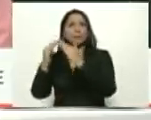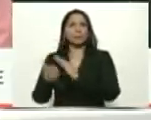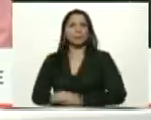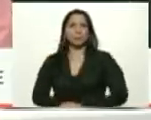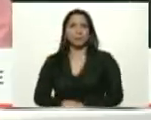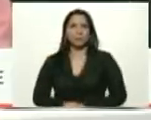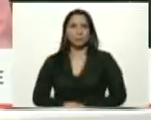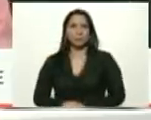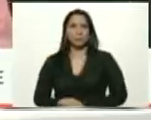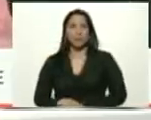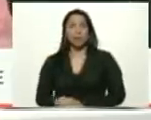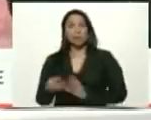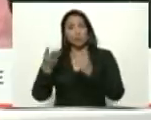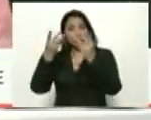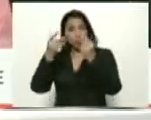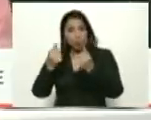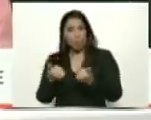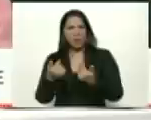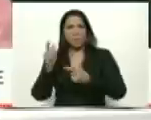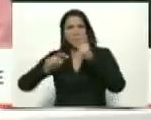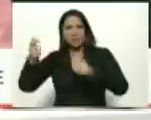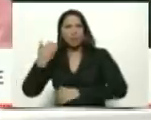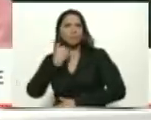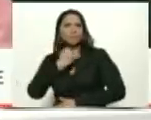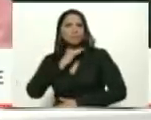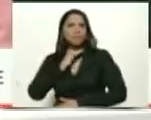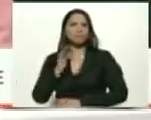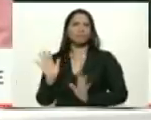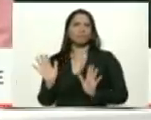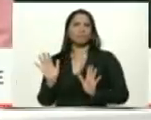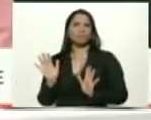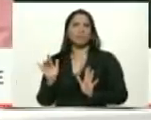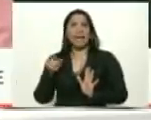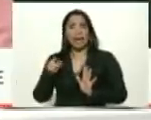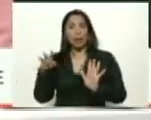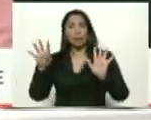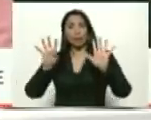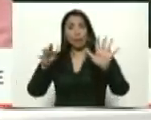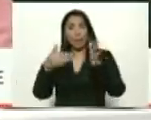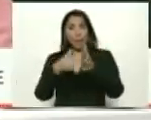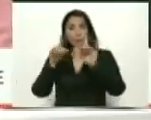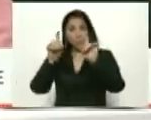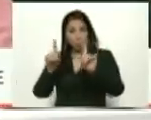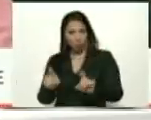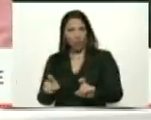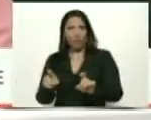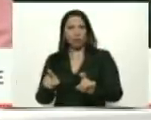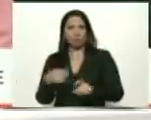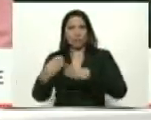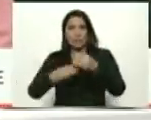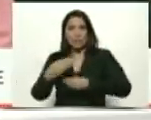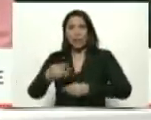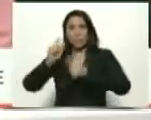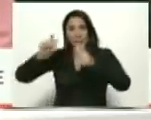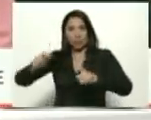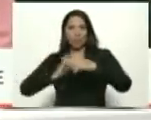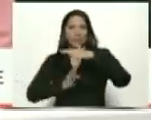El número de casos, Jorge Rodríguez, que aparecieron de estas 9.000 pruebas de los